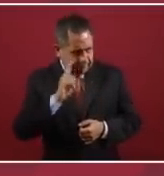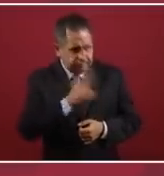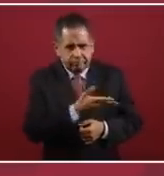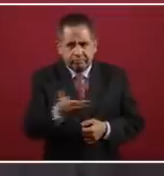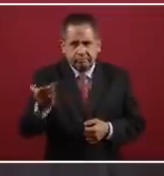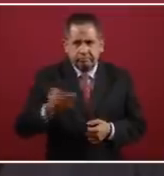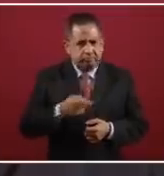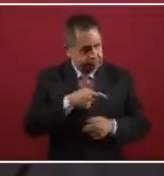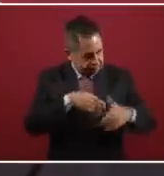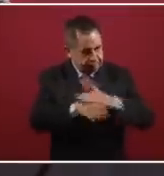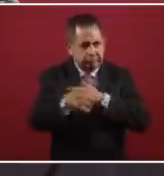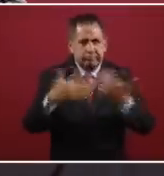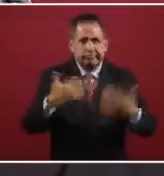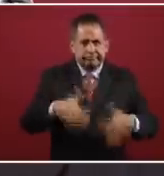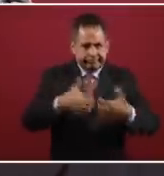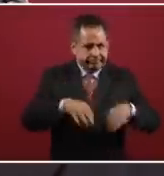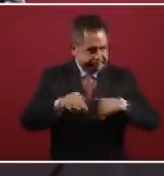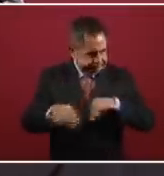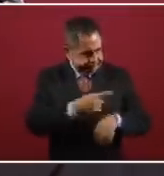en las fábricas,